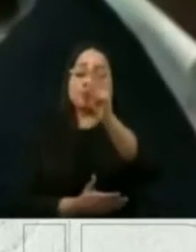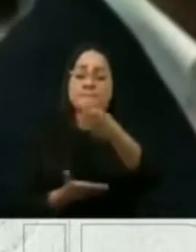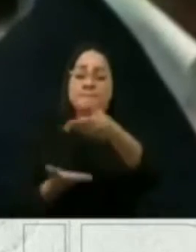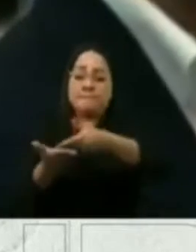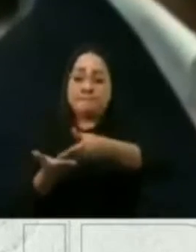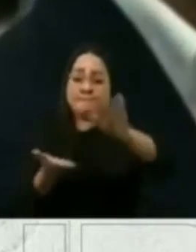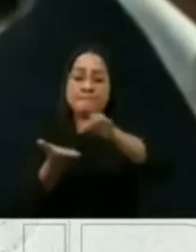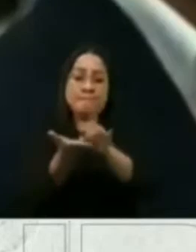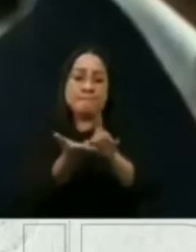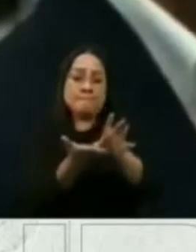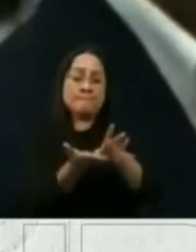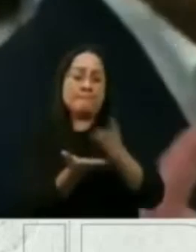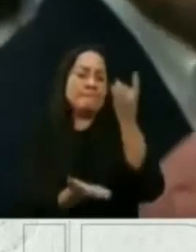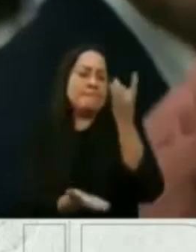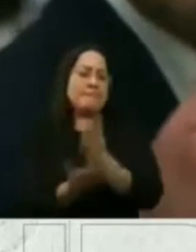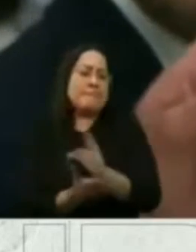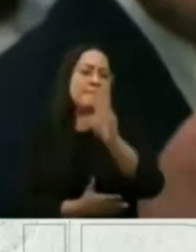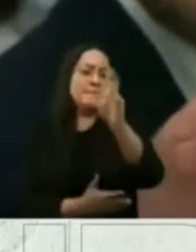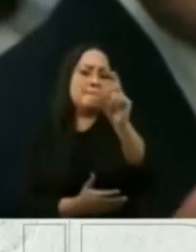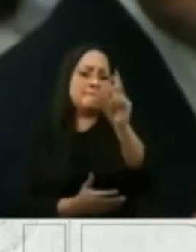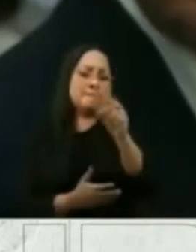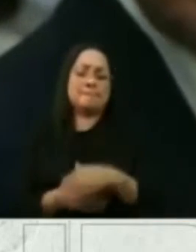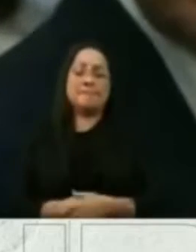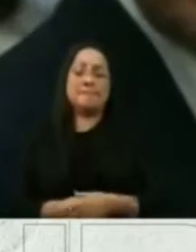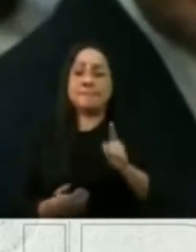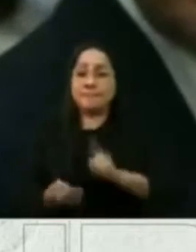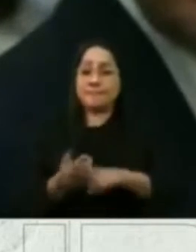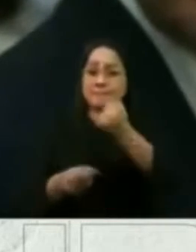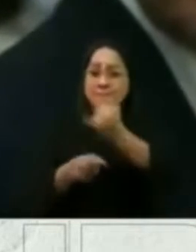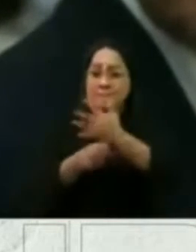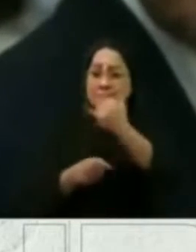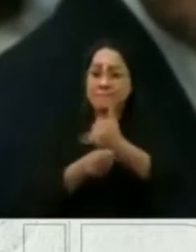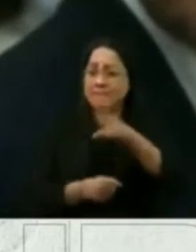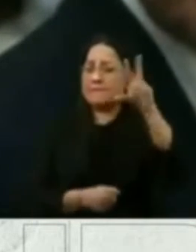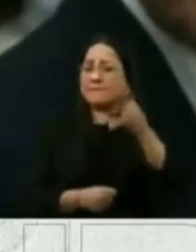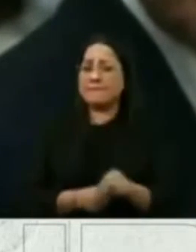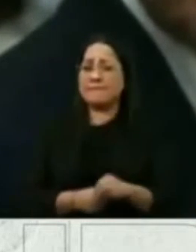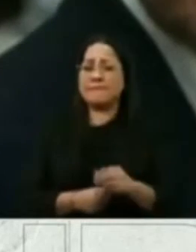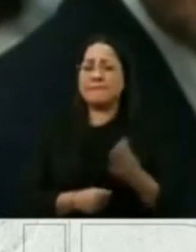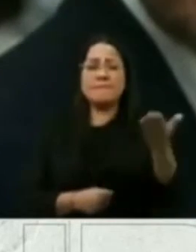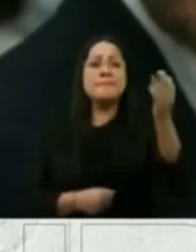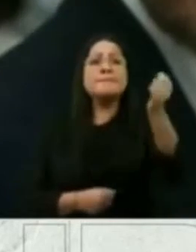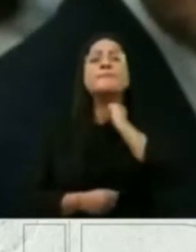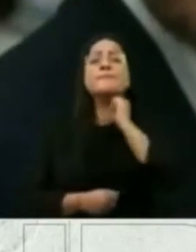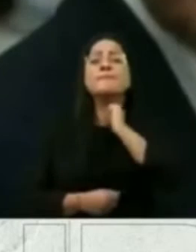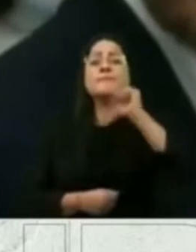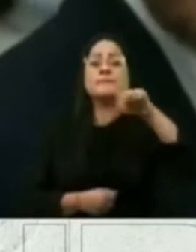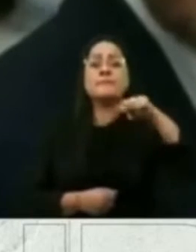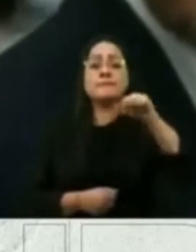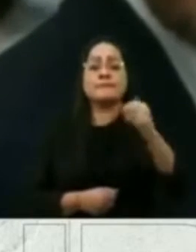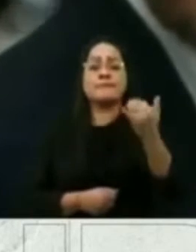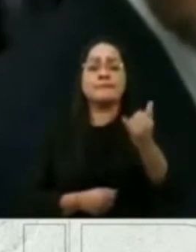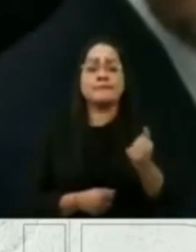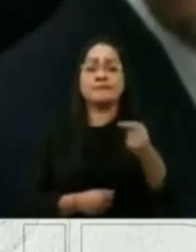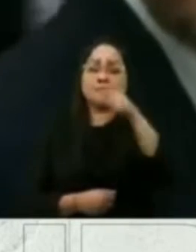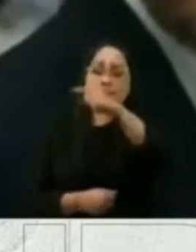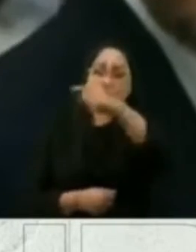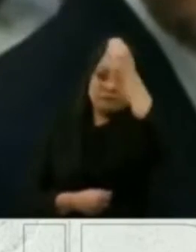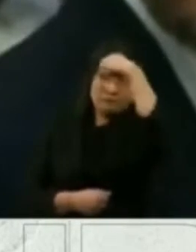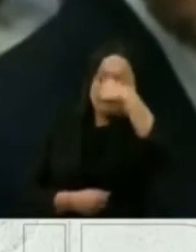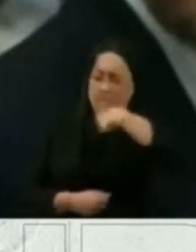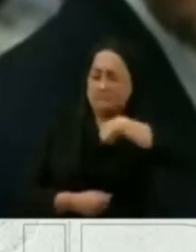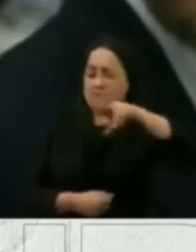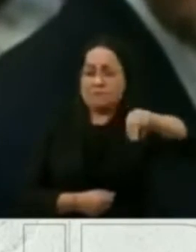sido destituidos. No han caído en ninguna trampa. Senador Anaya, difiero de su punto de